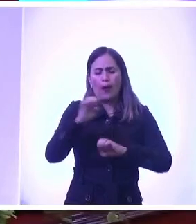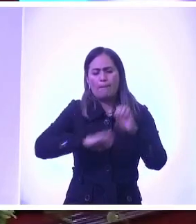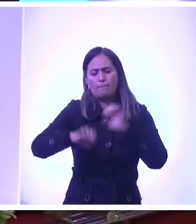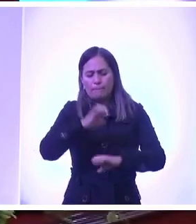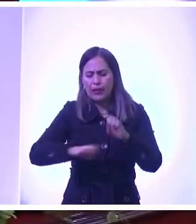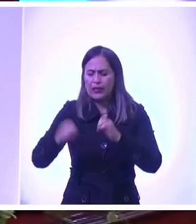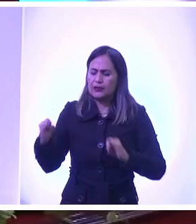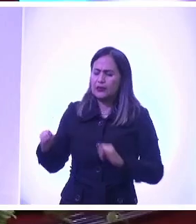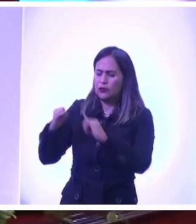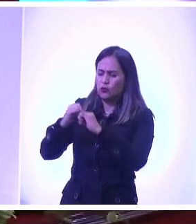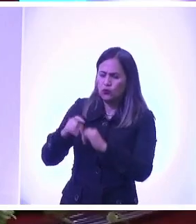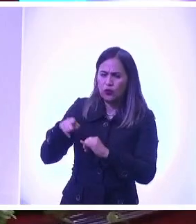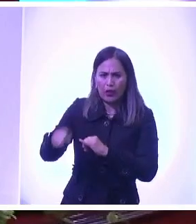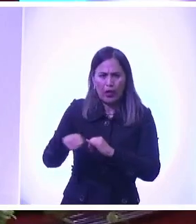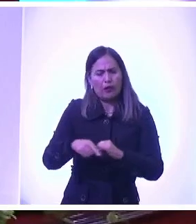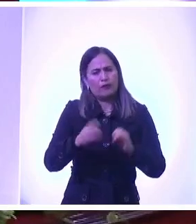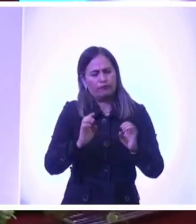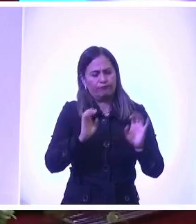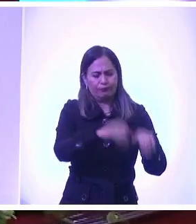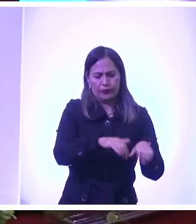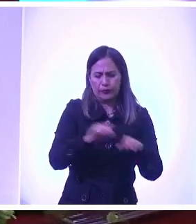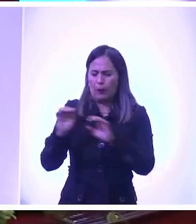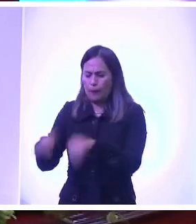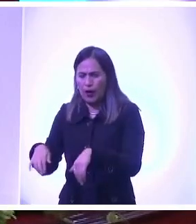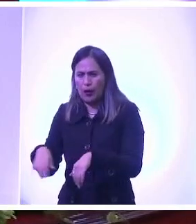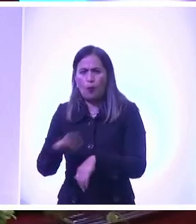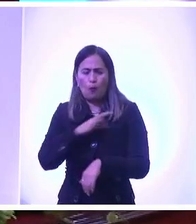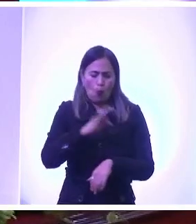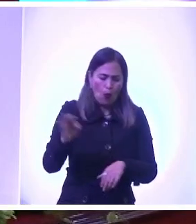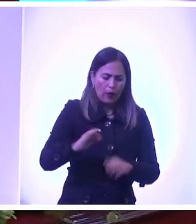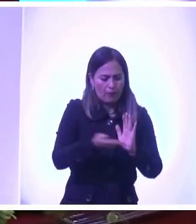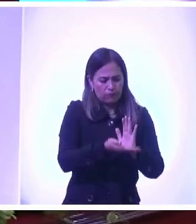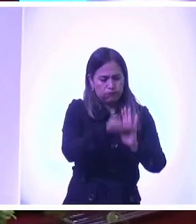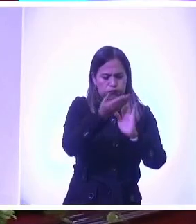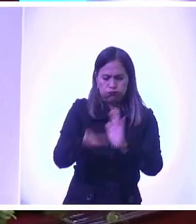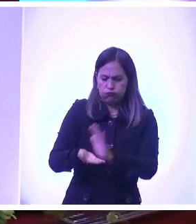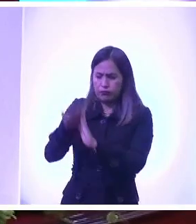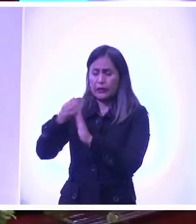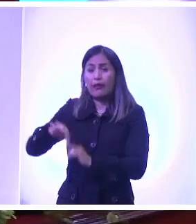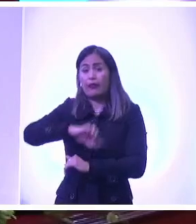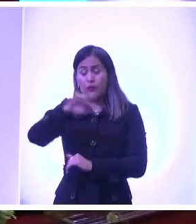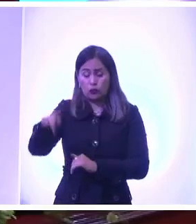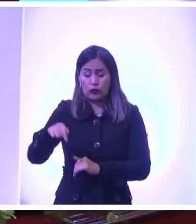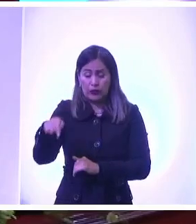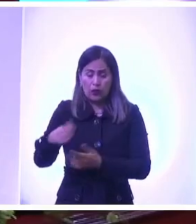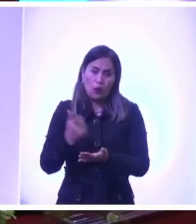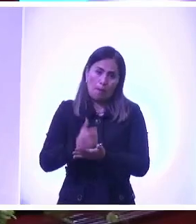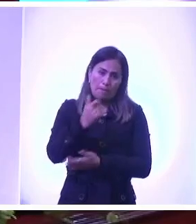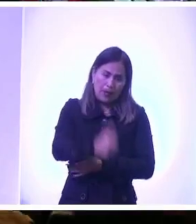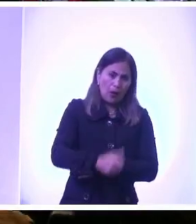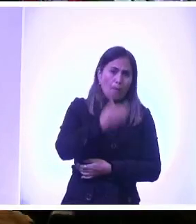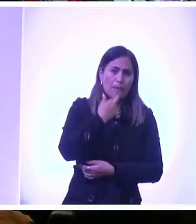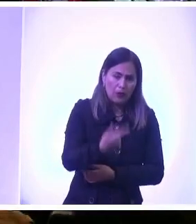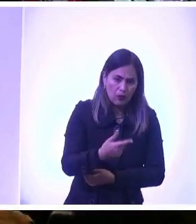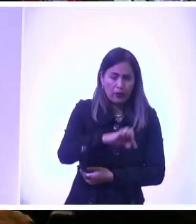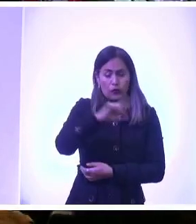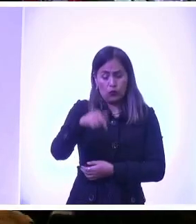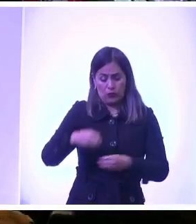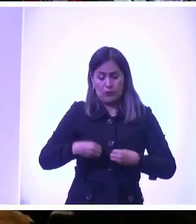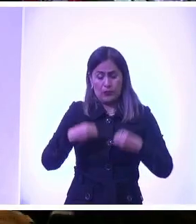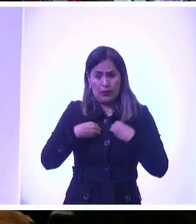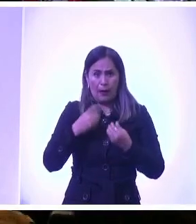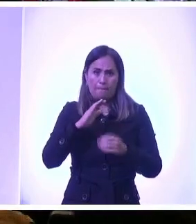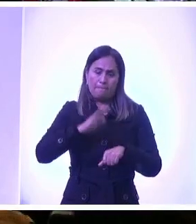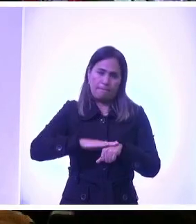instituciones en las que somos parte para que puedan ser mejores y nos den una mejor calidad de vida y una mejor calidad de vida laboral Cómo